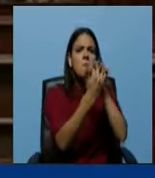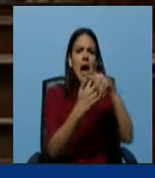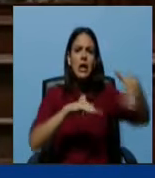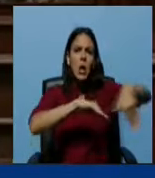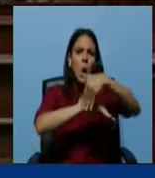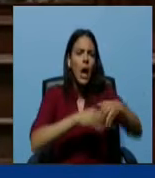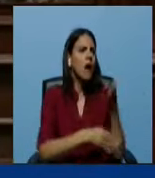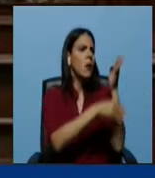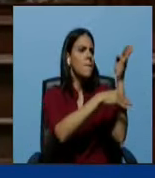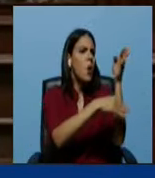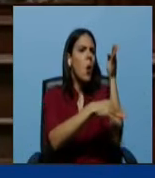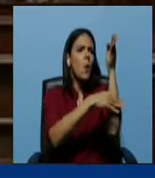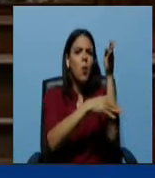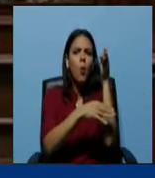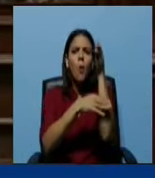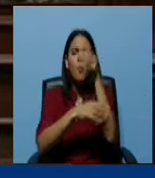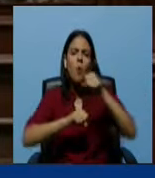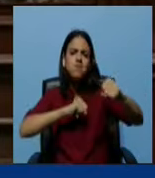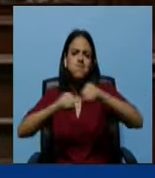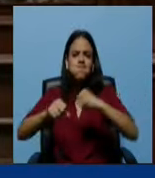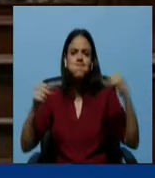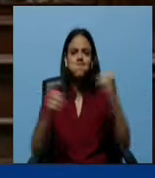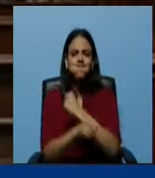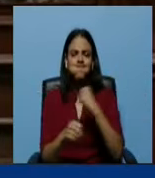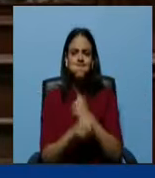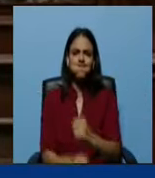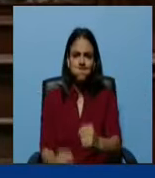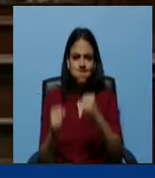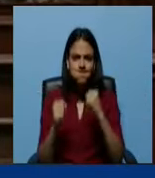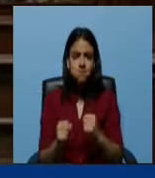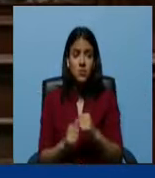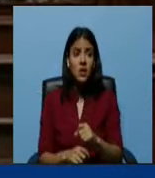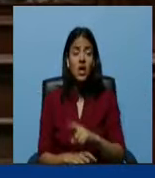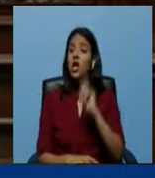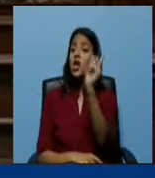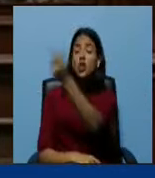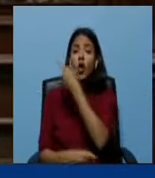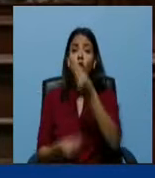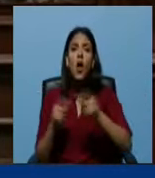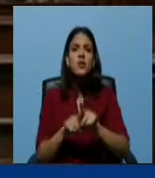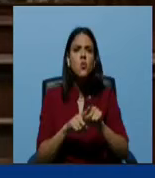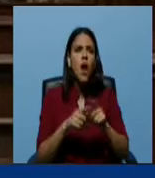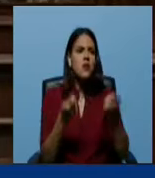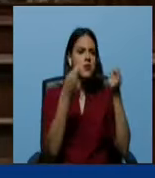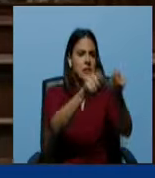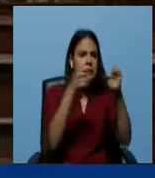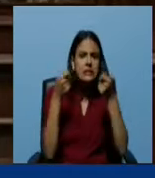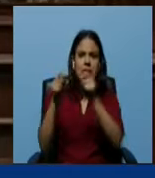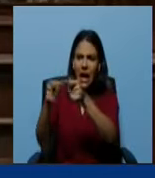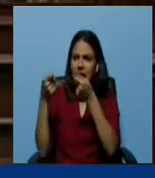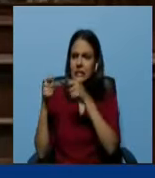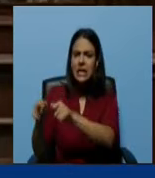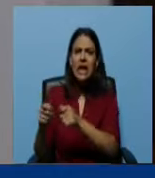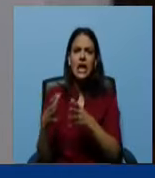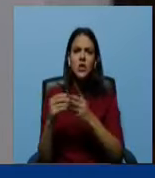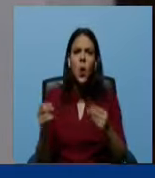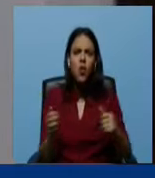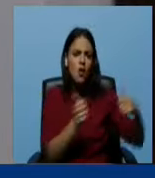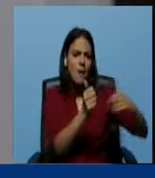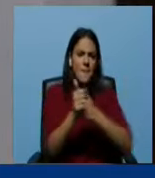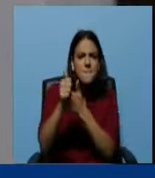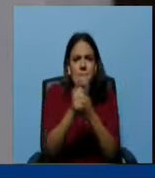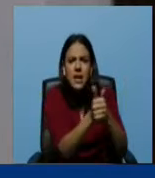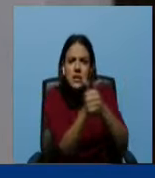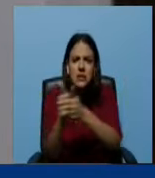Le cerraron todo. nos perseguían